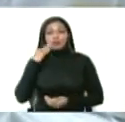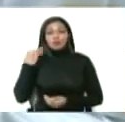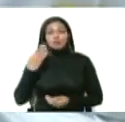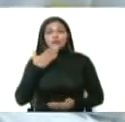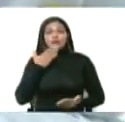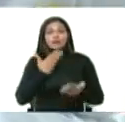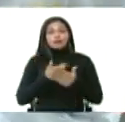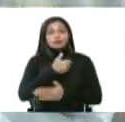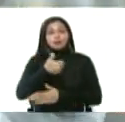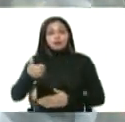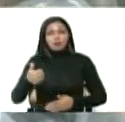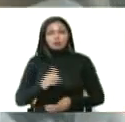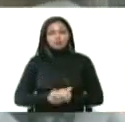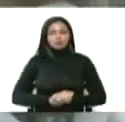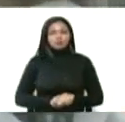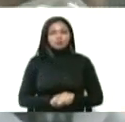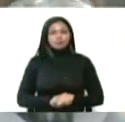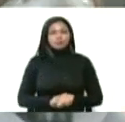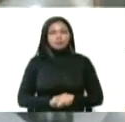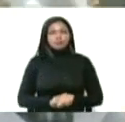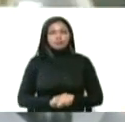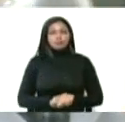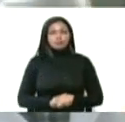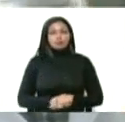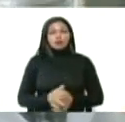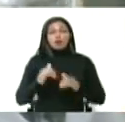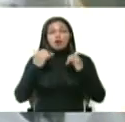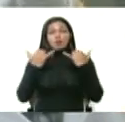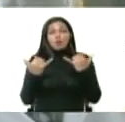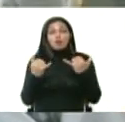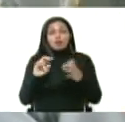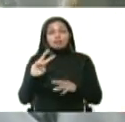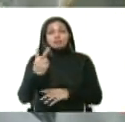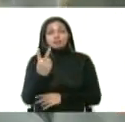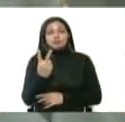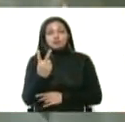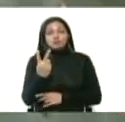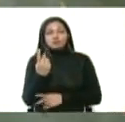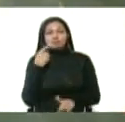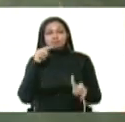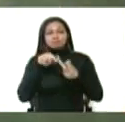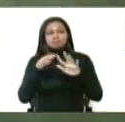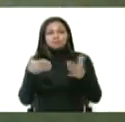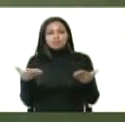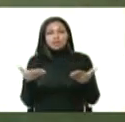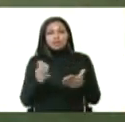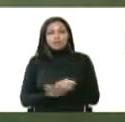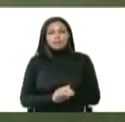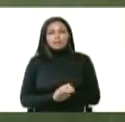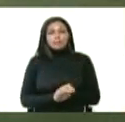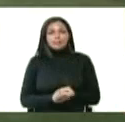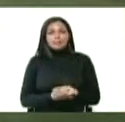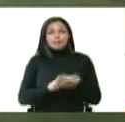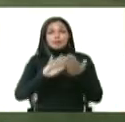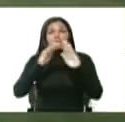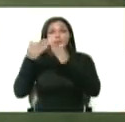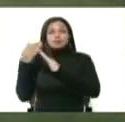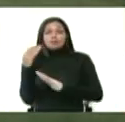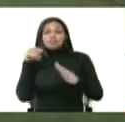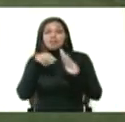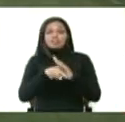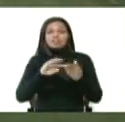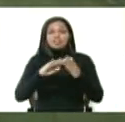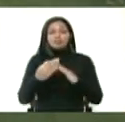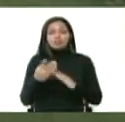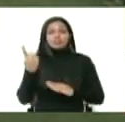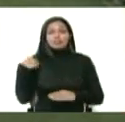gracias a todos ustedes. Ahora, la segunda gran clave fue barrio adentro. Tener